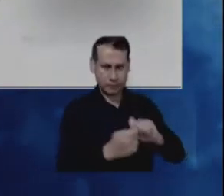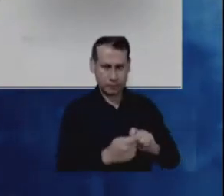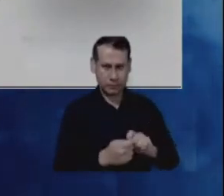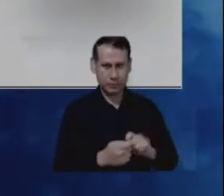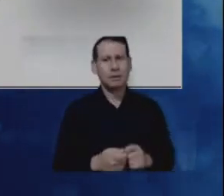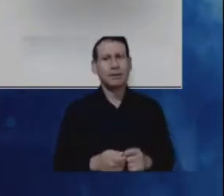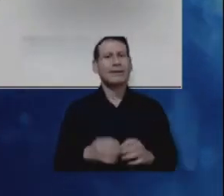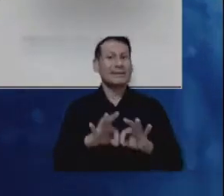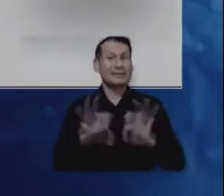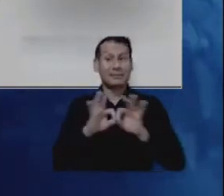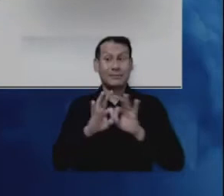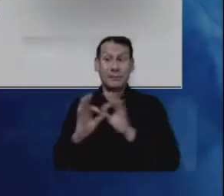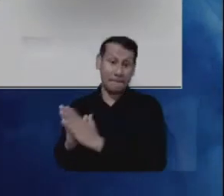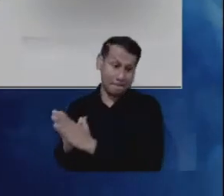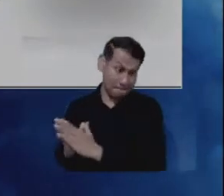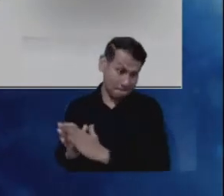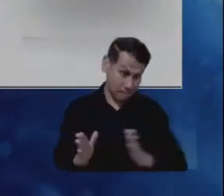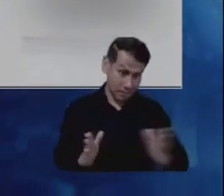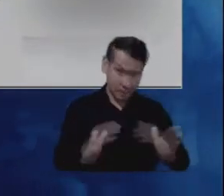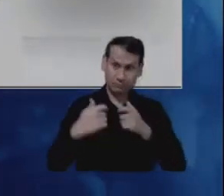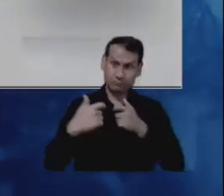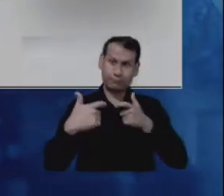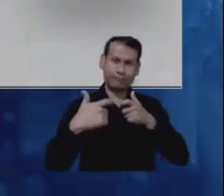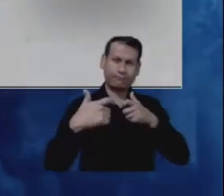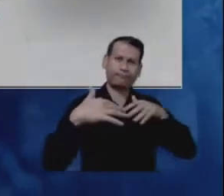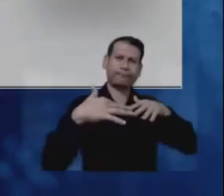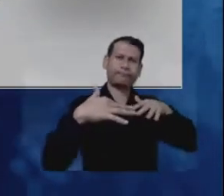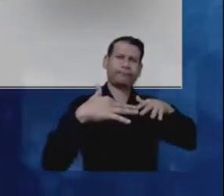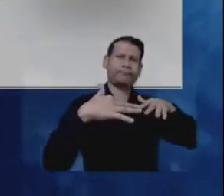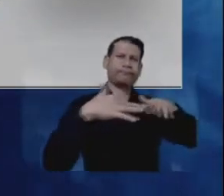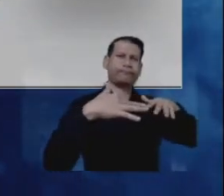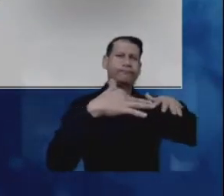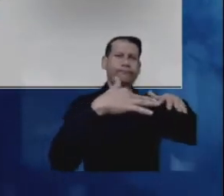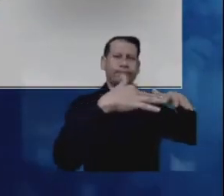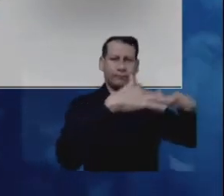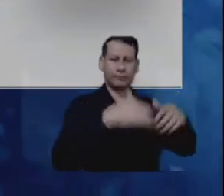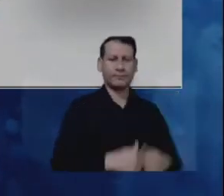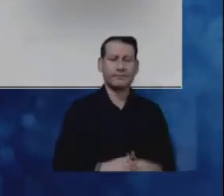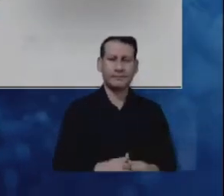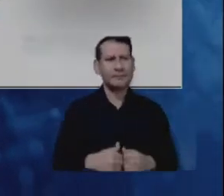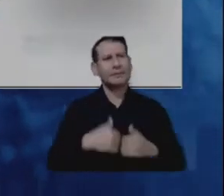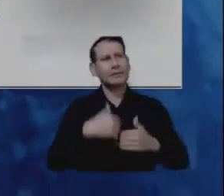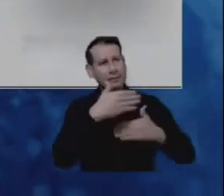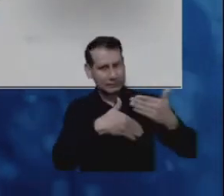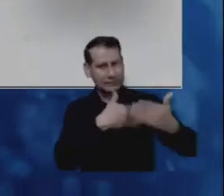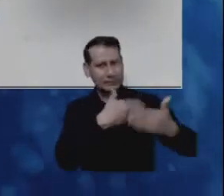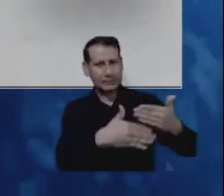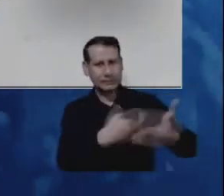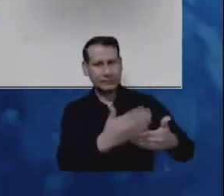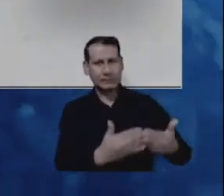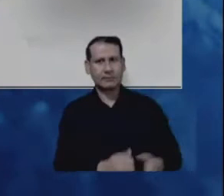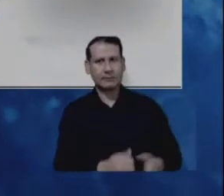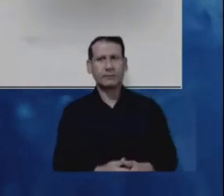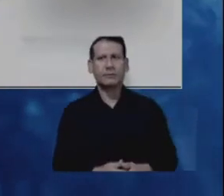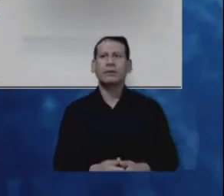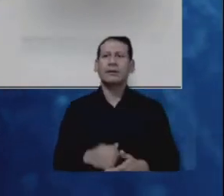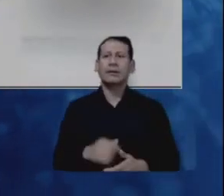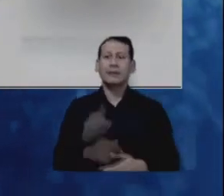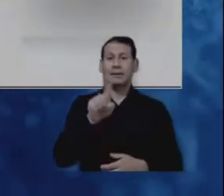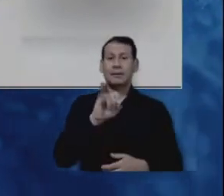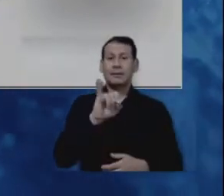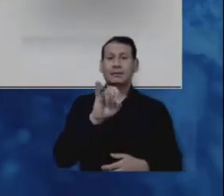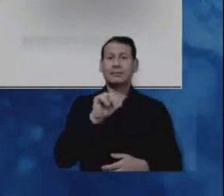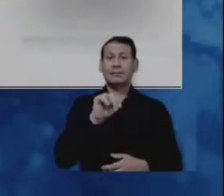cara al mercado y de largo plazo proactiva, con el apoyo de Sintel, que ustedes ya conocen,